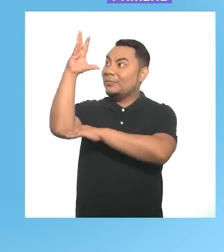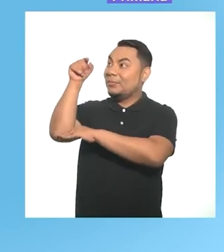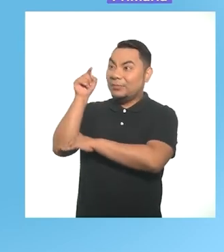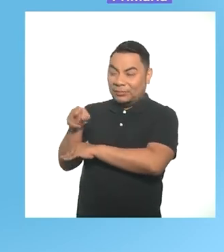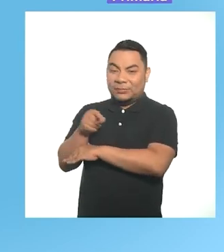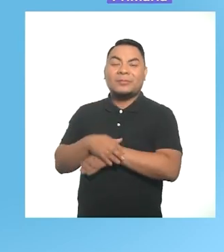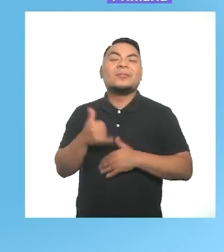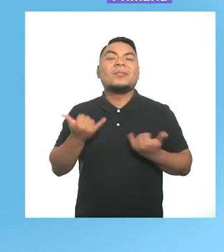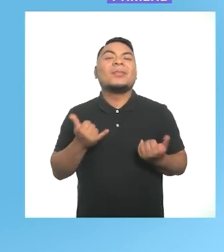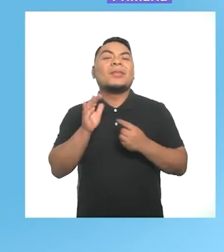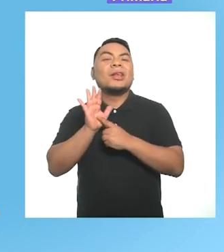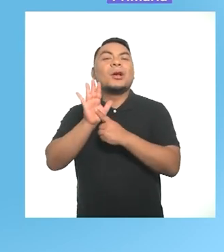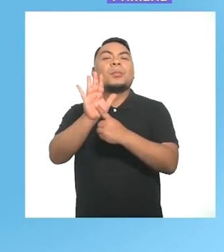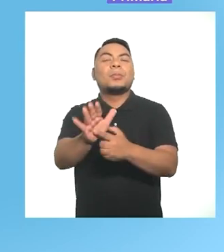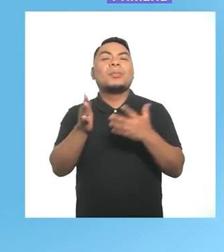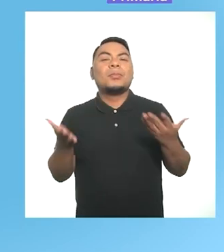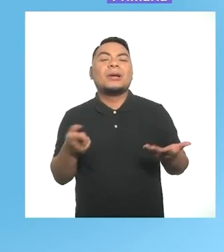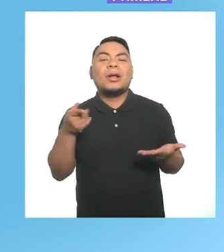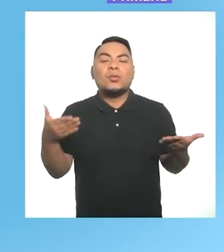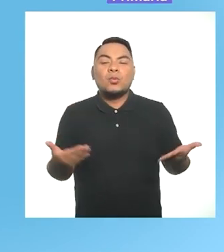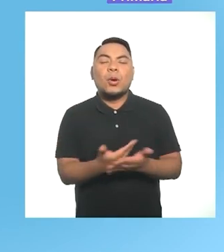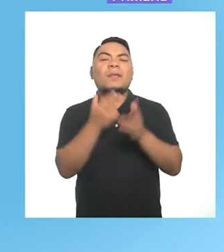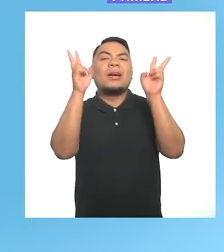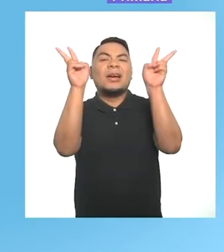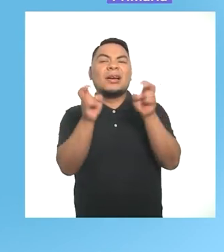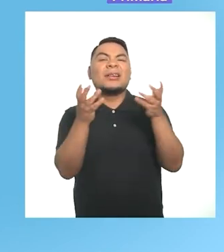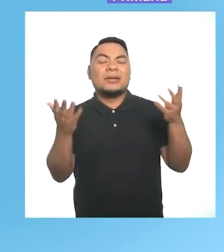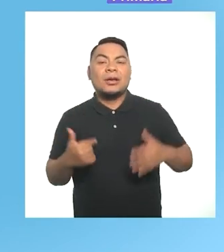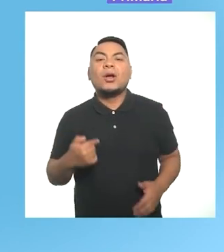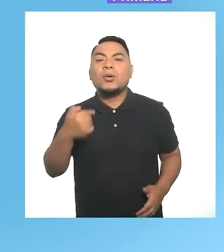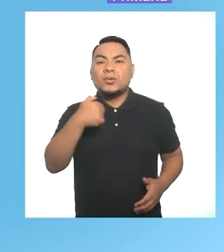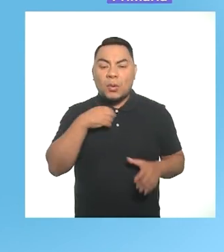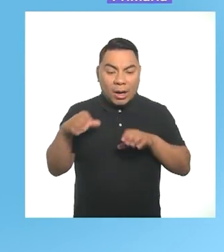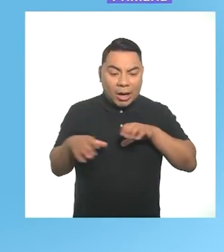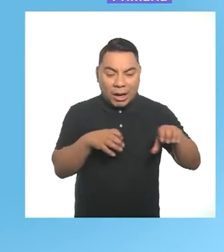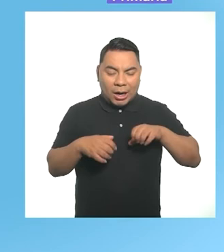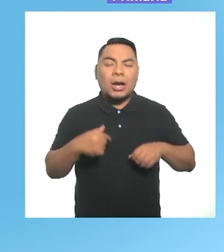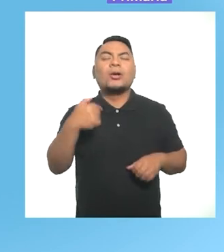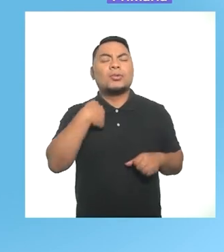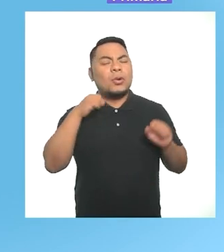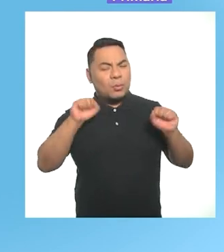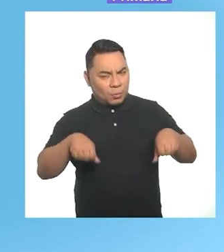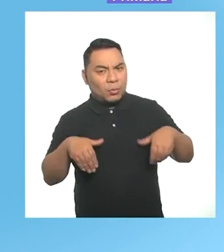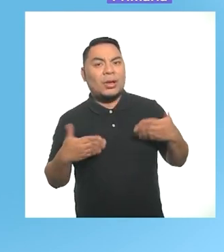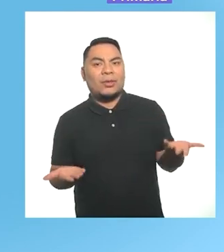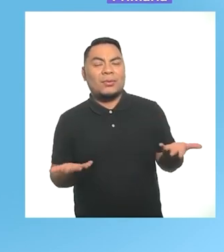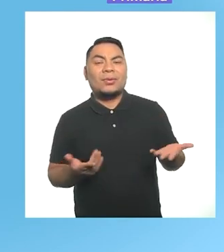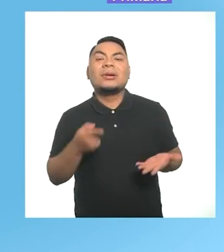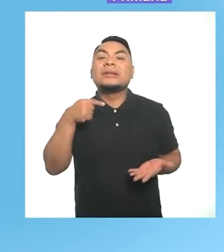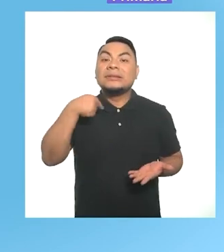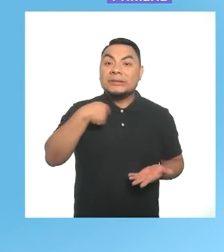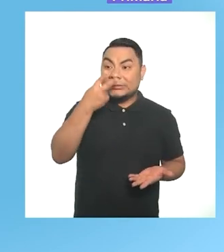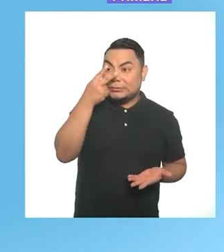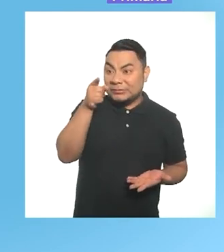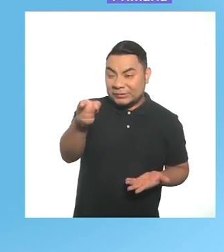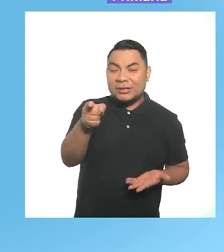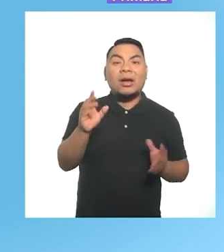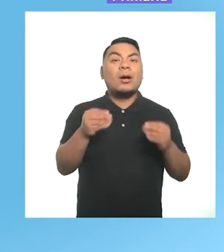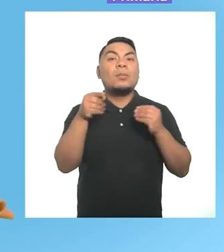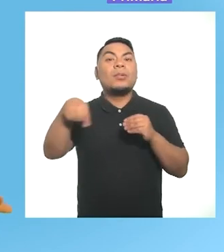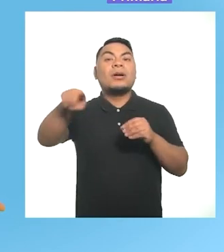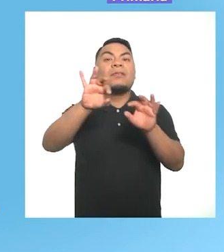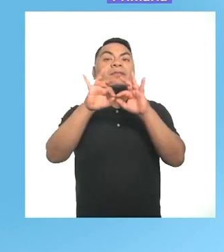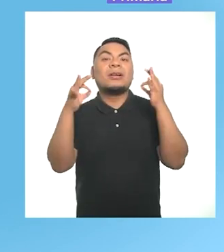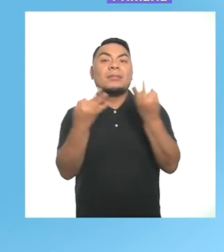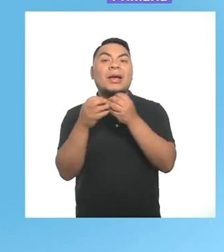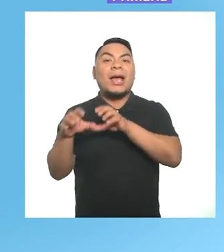del semáforo, les voy a presentar nuestra nueva sección, Yo lo hago, yo puedo, en la que observaremos